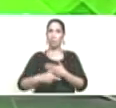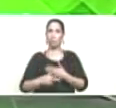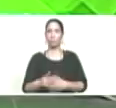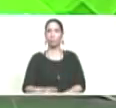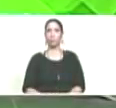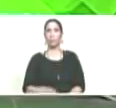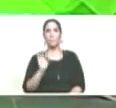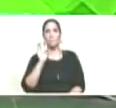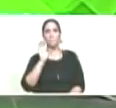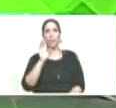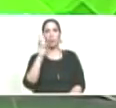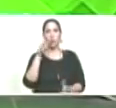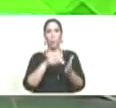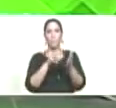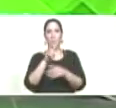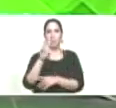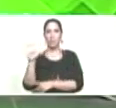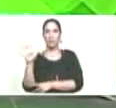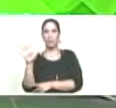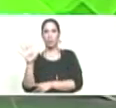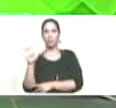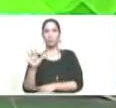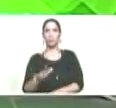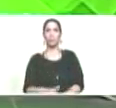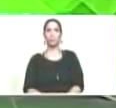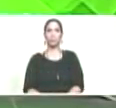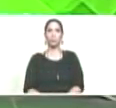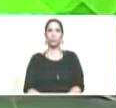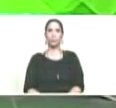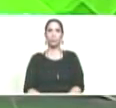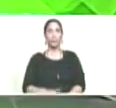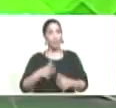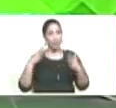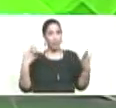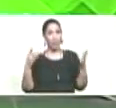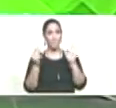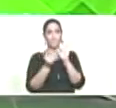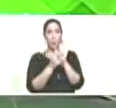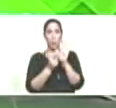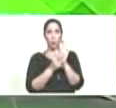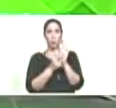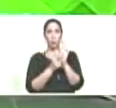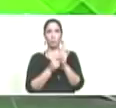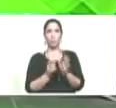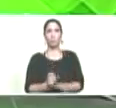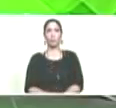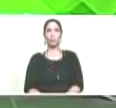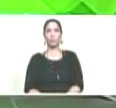de la Patria 2025. Es un gran punto, compañero.